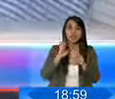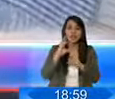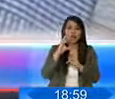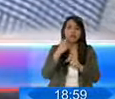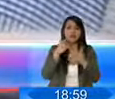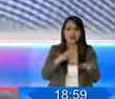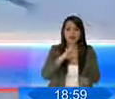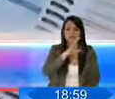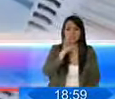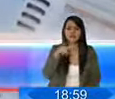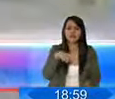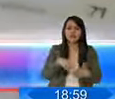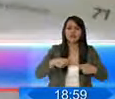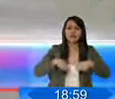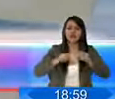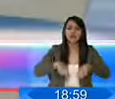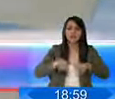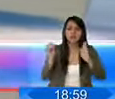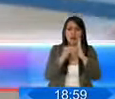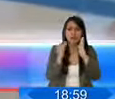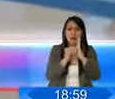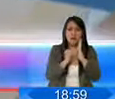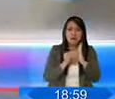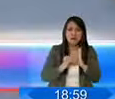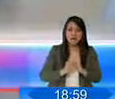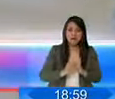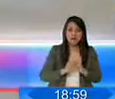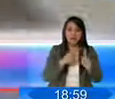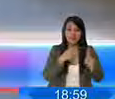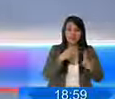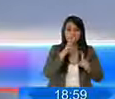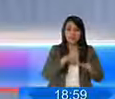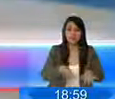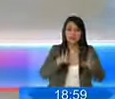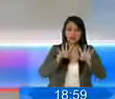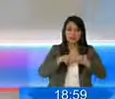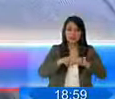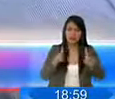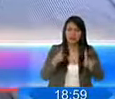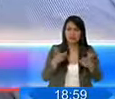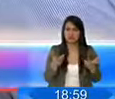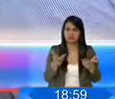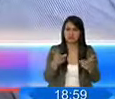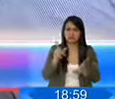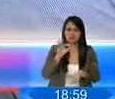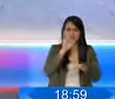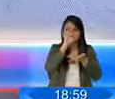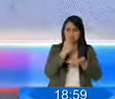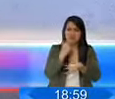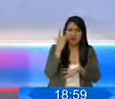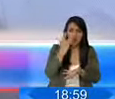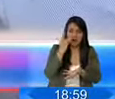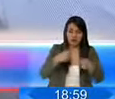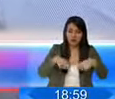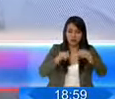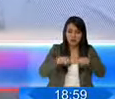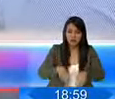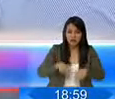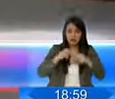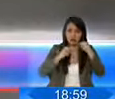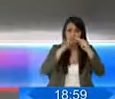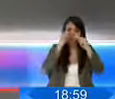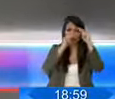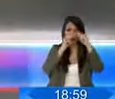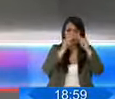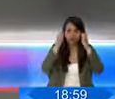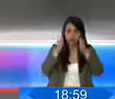de 700.000 contratos que datan desde el 2009. Sin embargo, algo que le llama la atención a su titular es que el contrato de la construcción de la